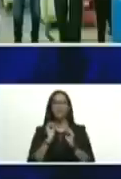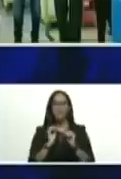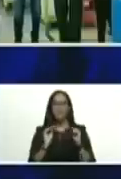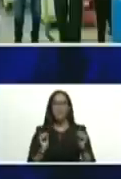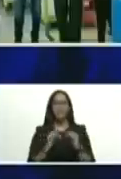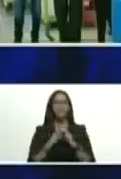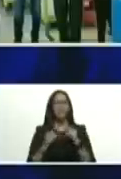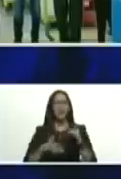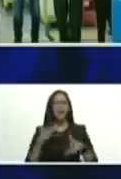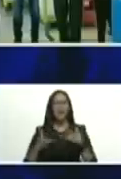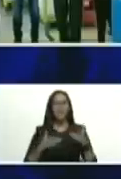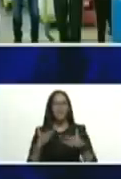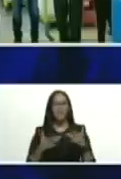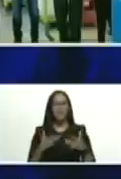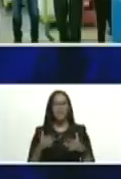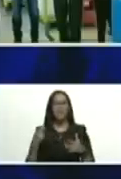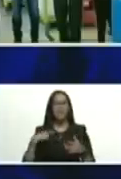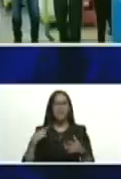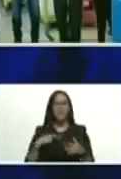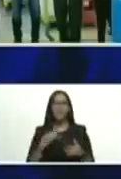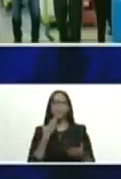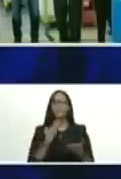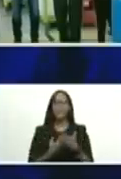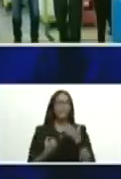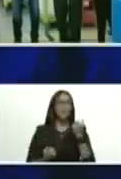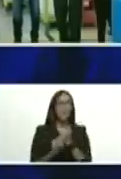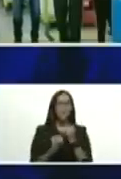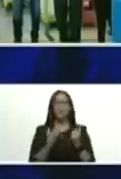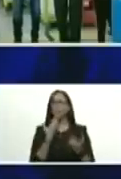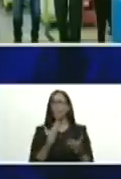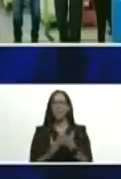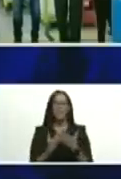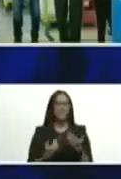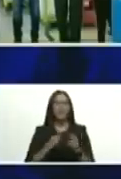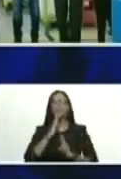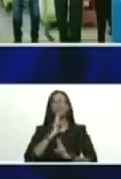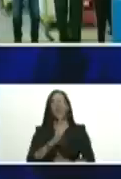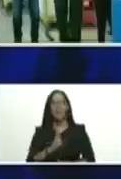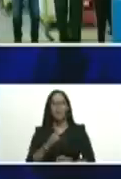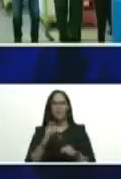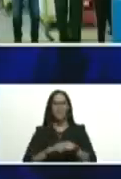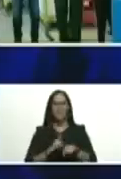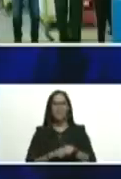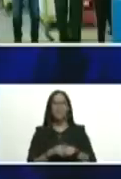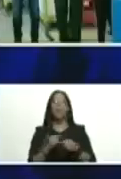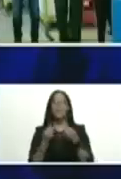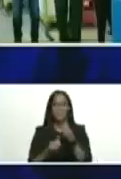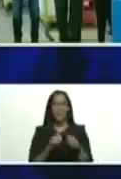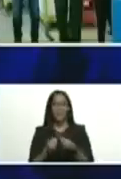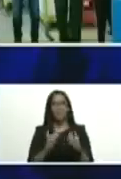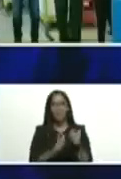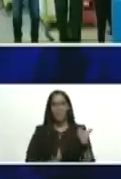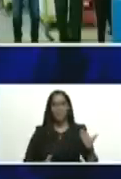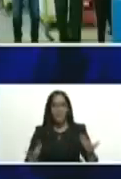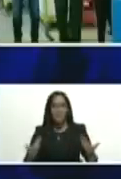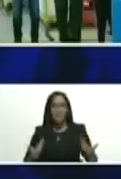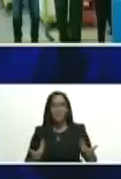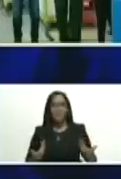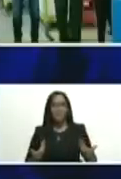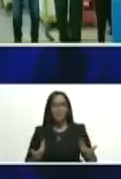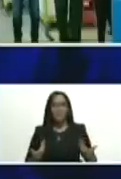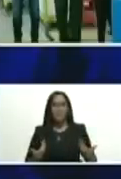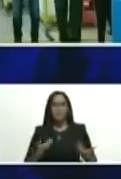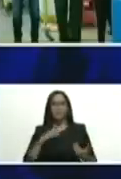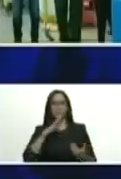la actividad en la región. Piden respaldo, piden apoyo, damos respuesta en tiempo real. Para eso es que soy presidente, para